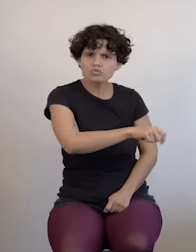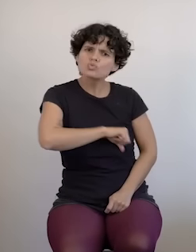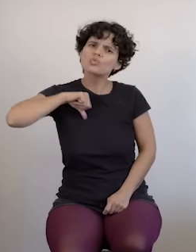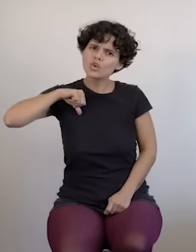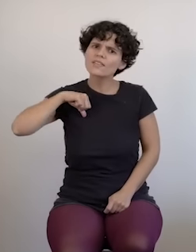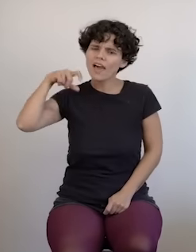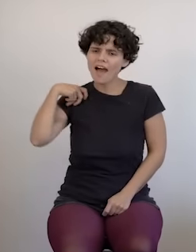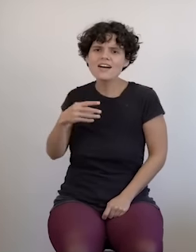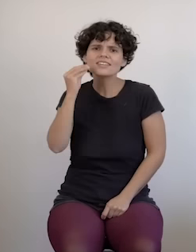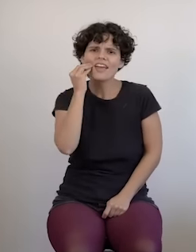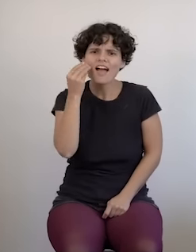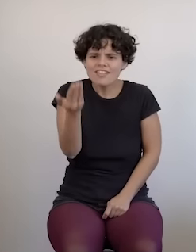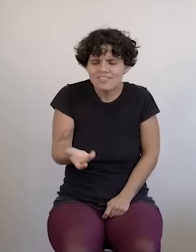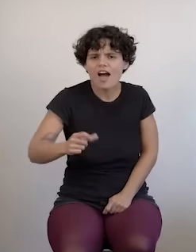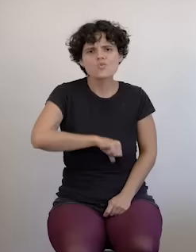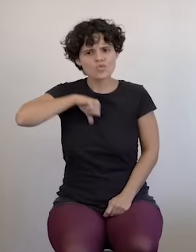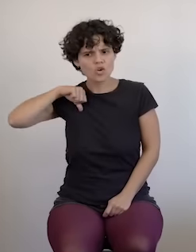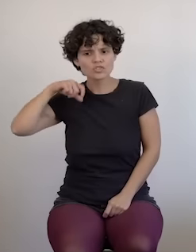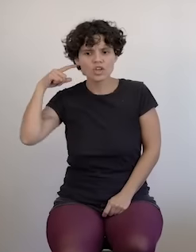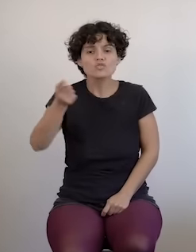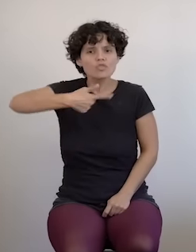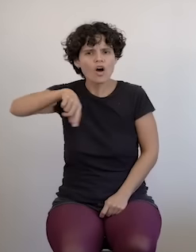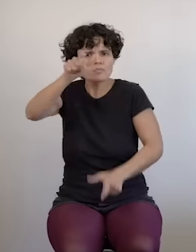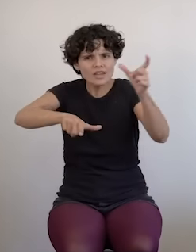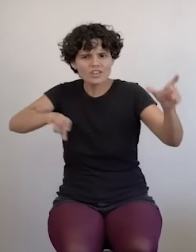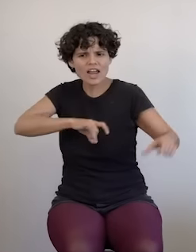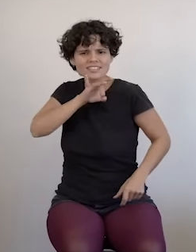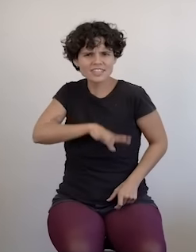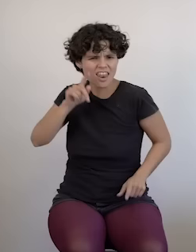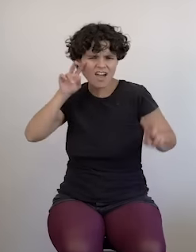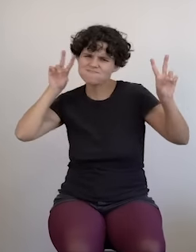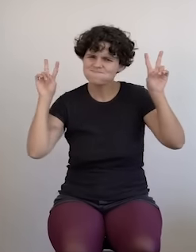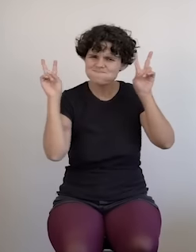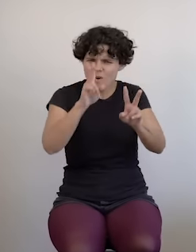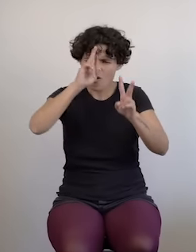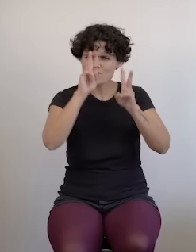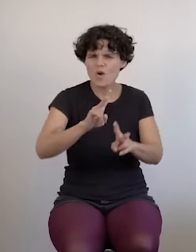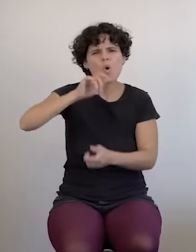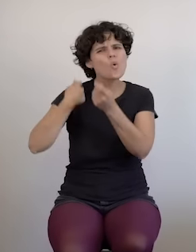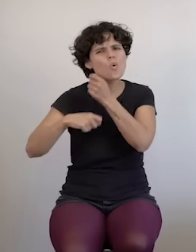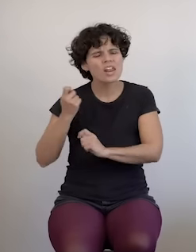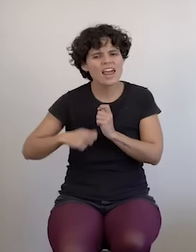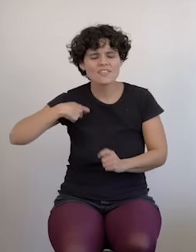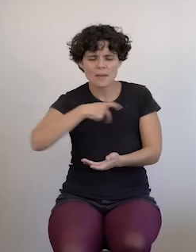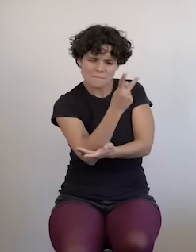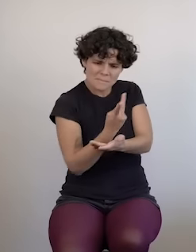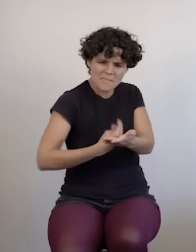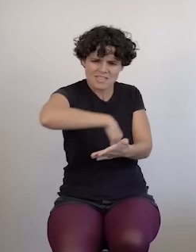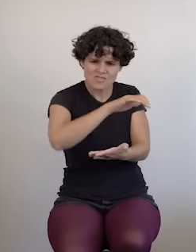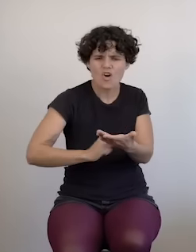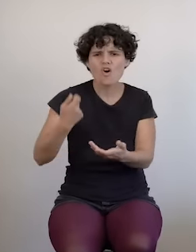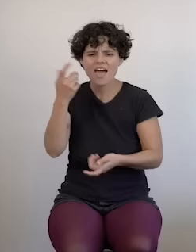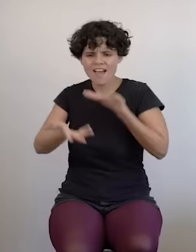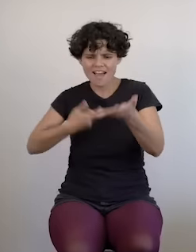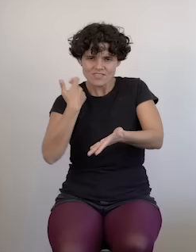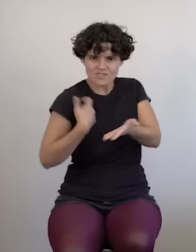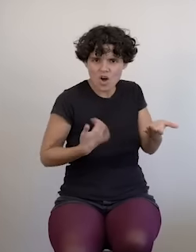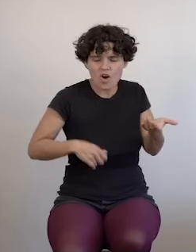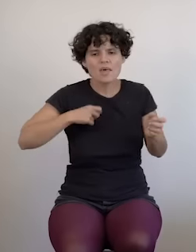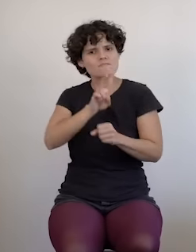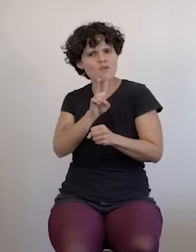su nieta. Orgullosa todos los chilenos por tremenda poeta. Pintora, cantautora, profesora, muchas